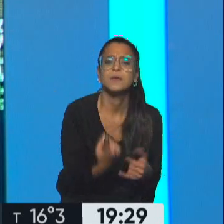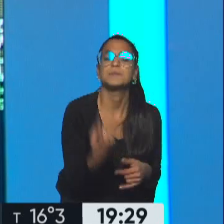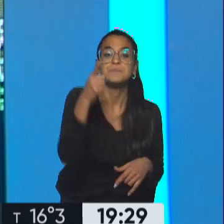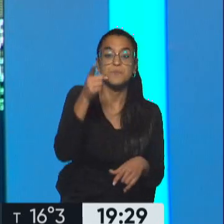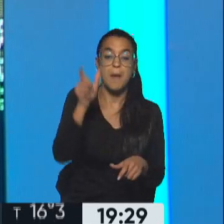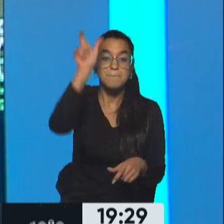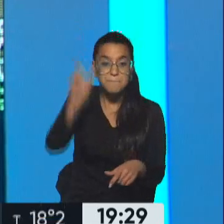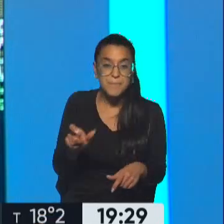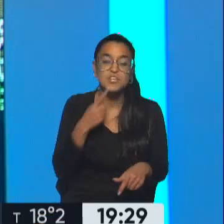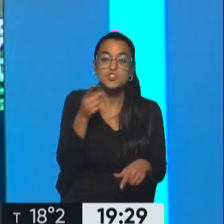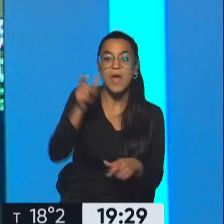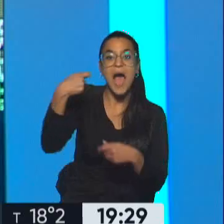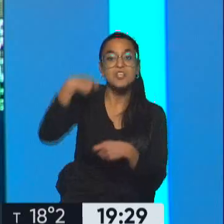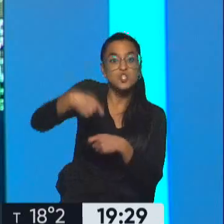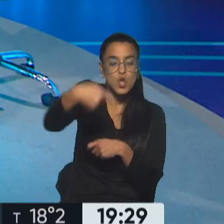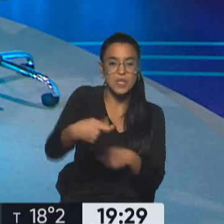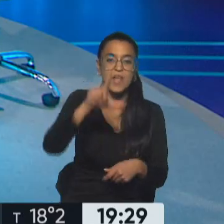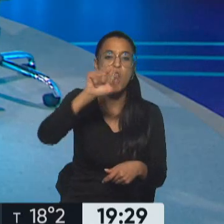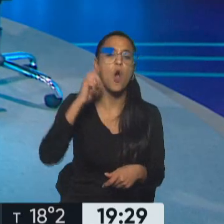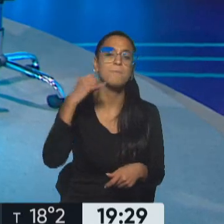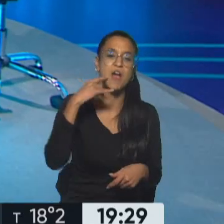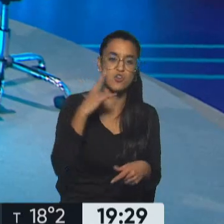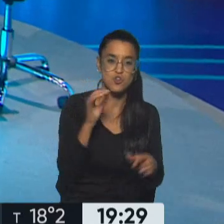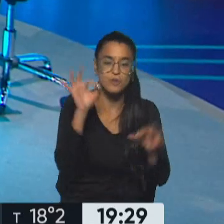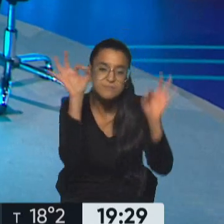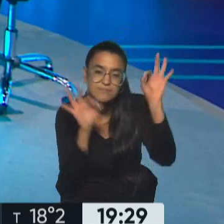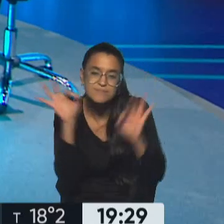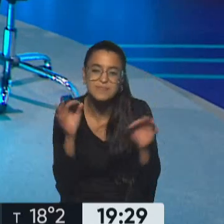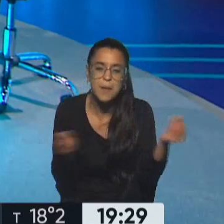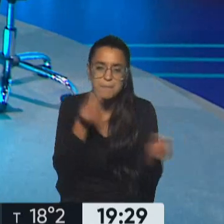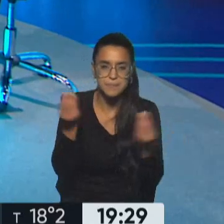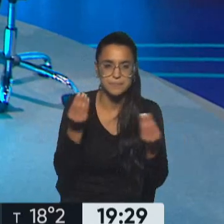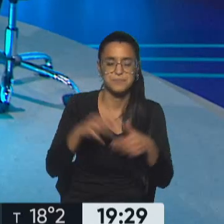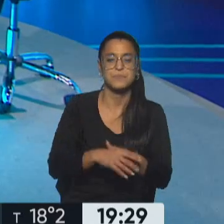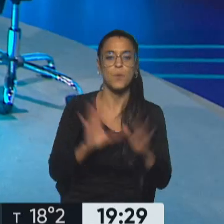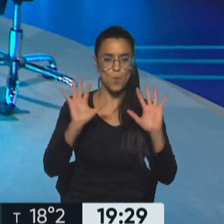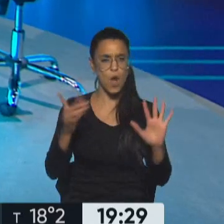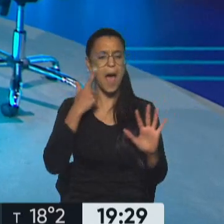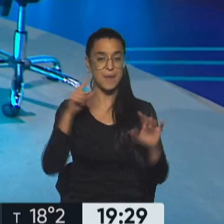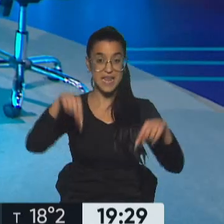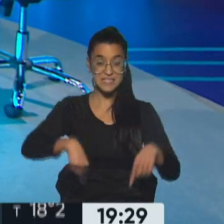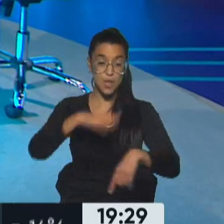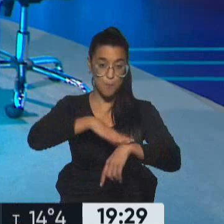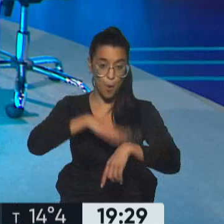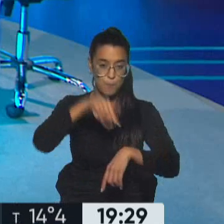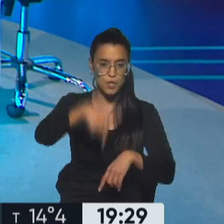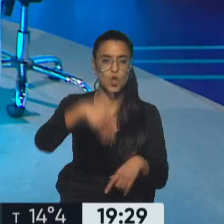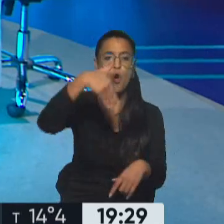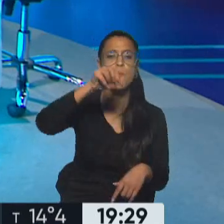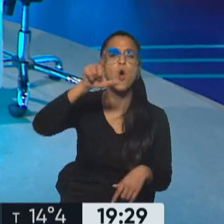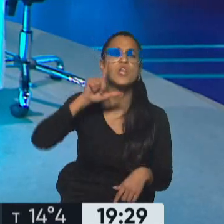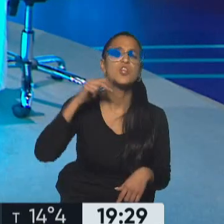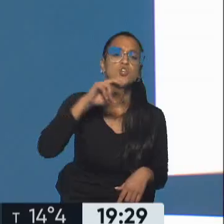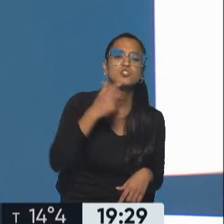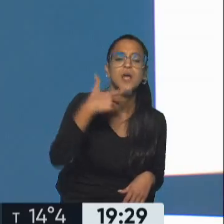los accionistas, Nazarena Lomagno, para analizar este tema. ¿Cómo estás, Nasa? Exactamente, Fili, contanos qué pasó. Buenas tardes. Bueno, a ver, en este momento lo que está teniendo Molino Cañuelas es una